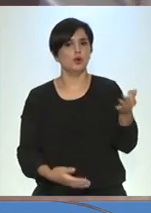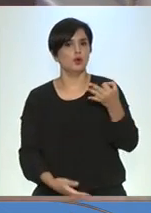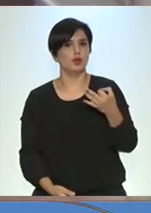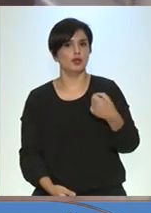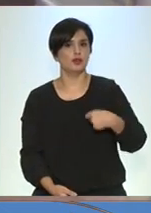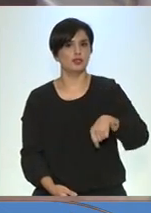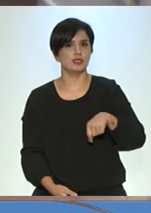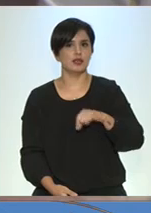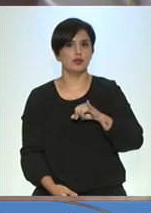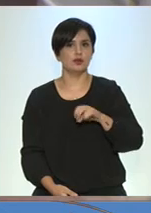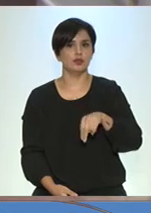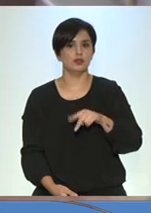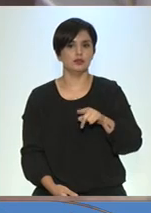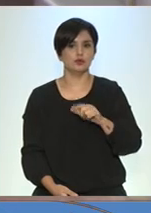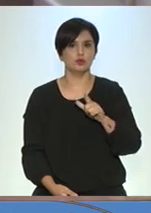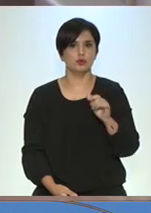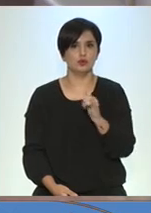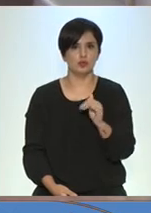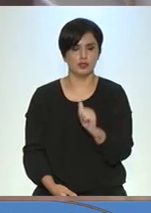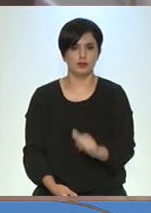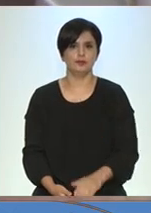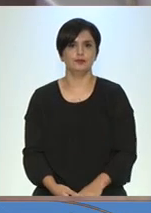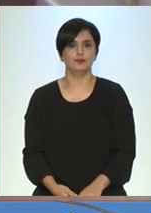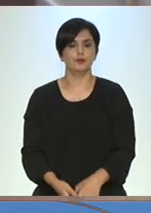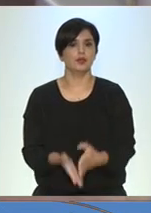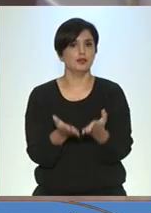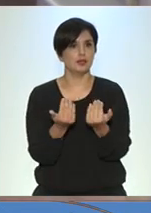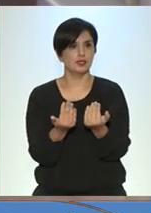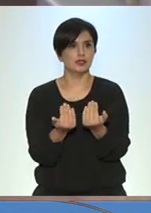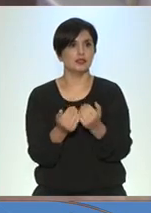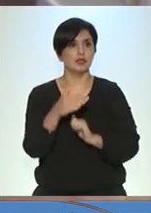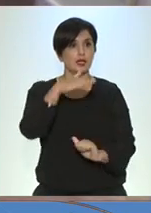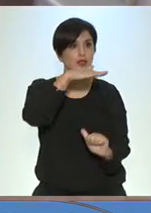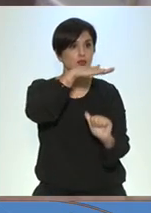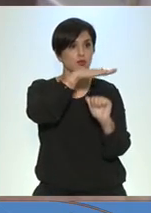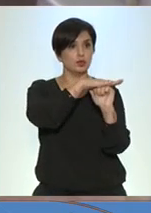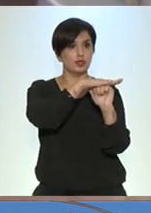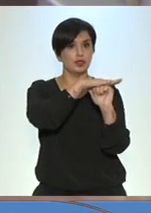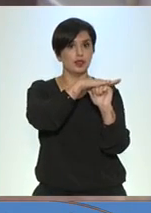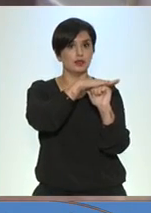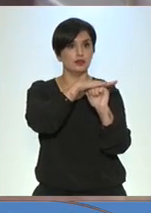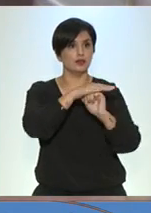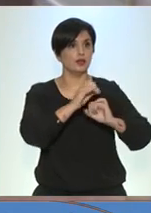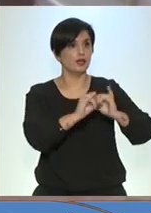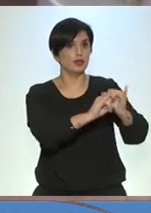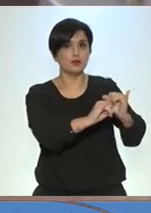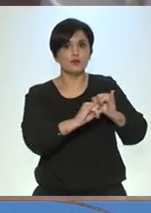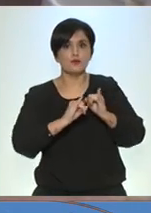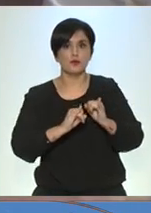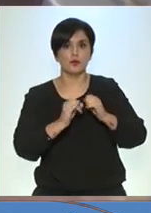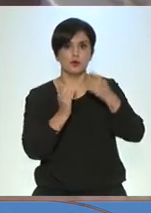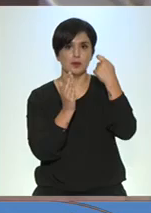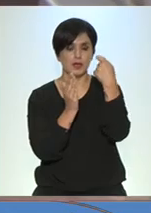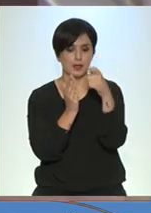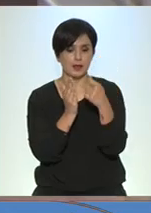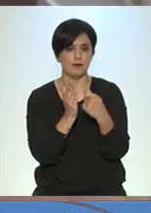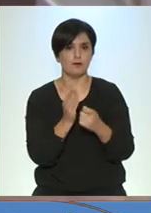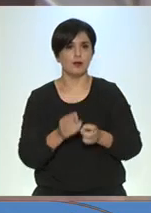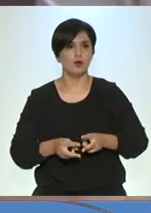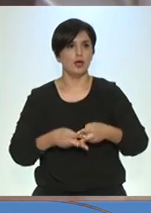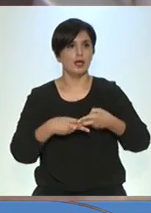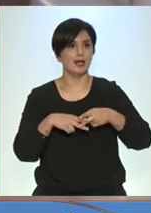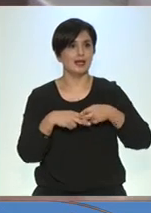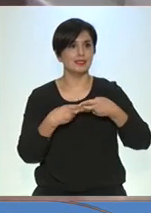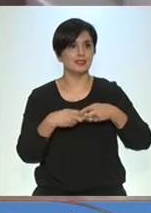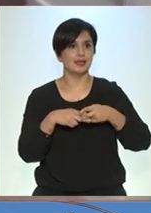José Miguel Insulza. Requiere que las autoridades rindan cuenta, evalúen los instrumentos desarrollados